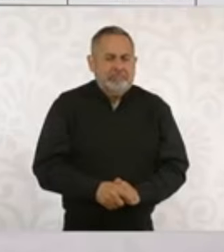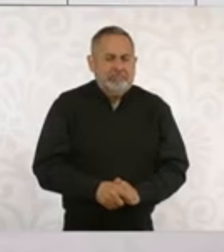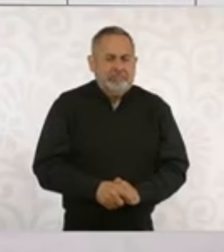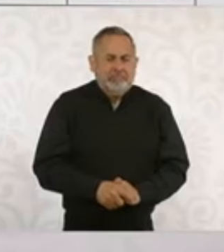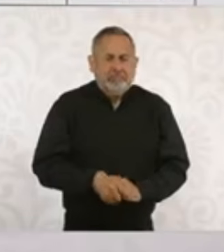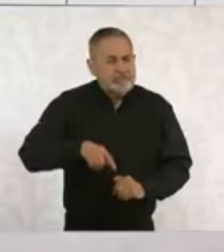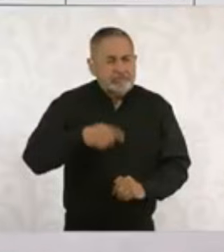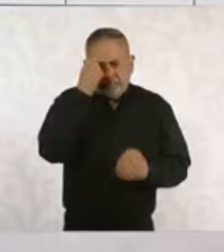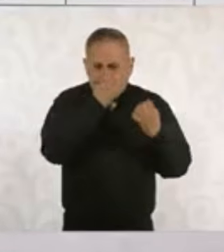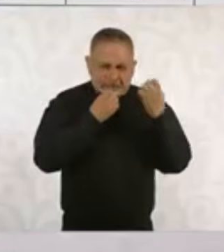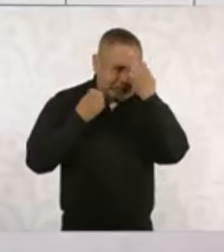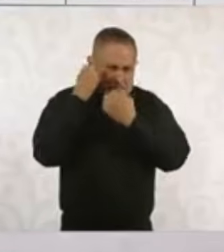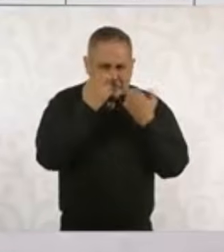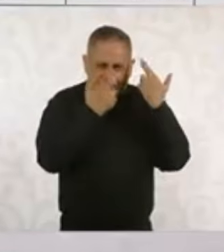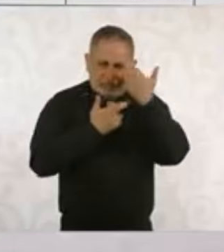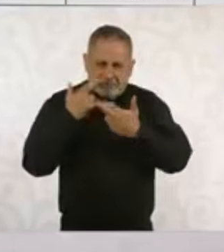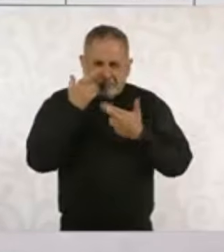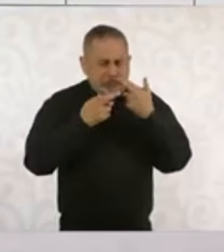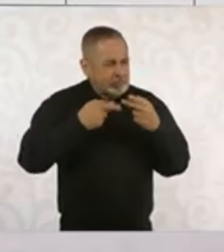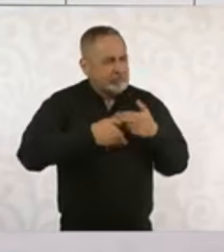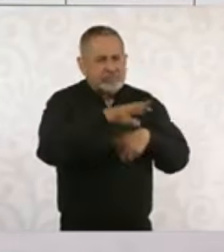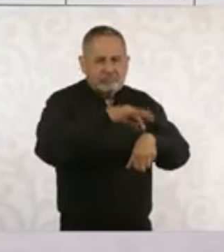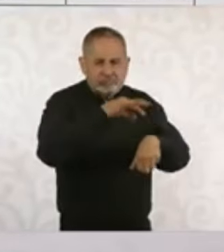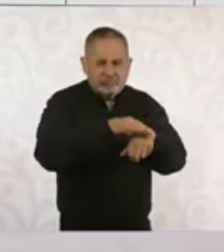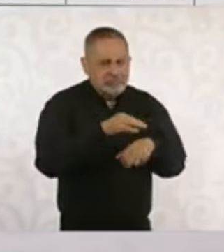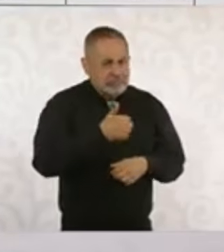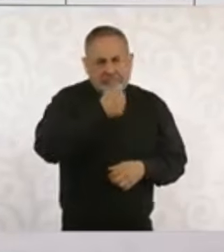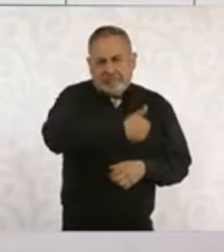Chequeos médicos. Sí, parece que es por ministro, que es